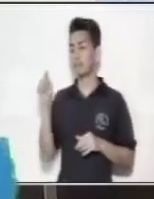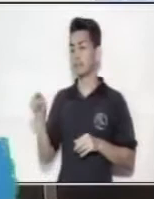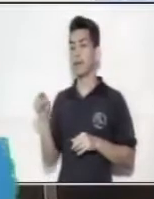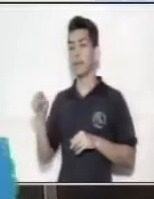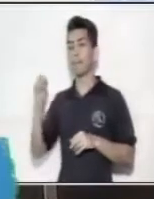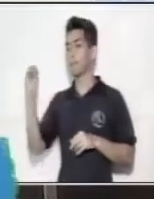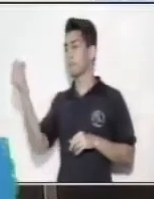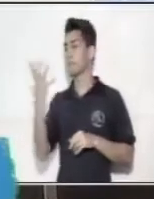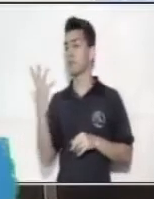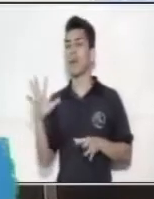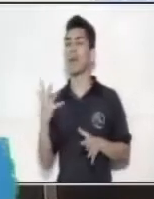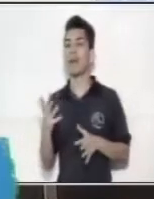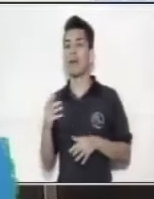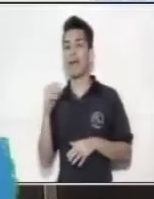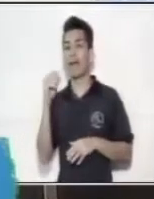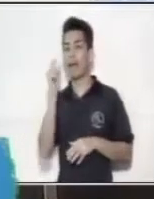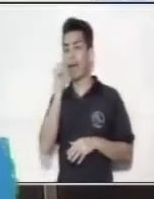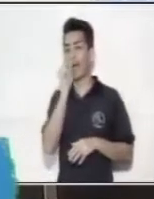ellos